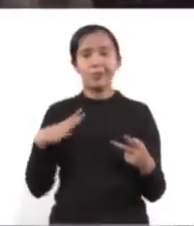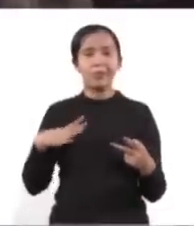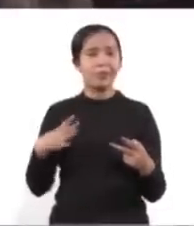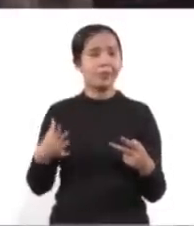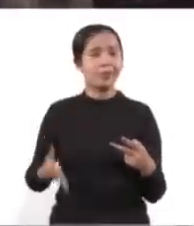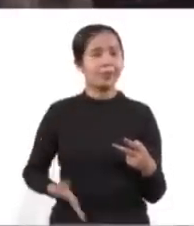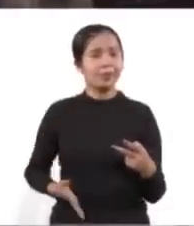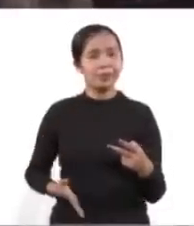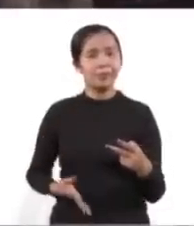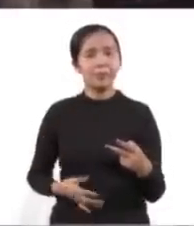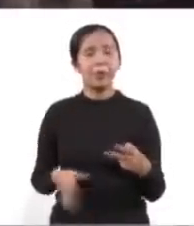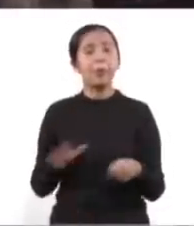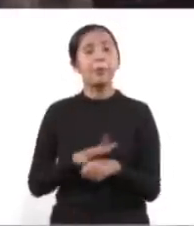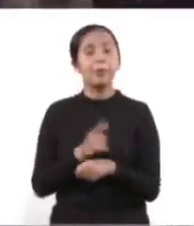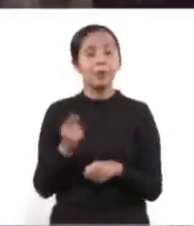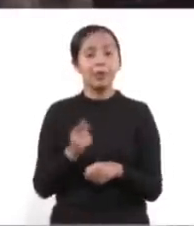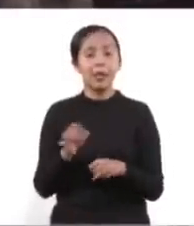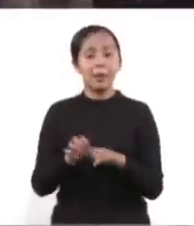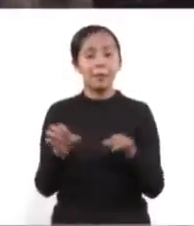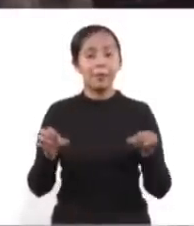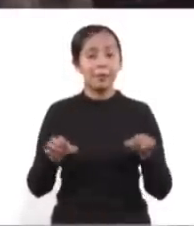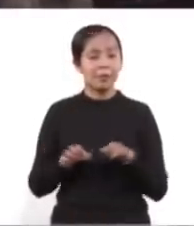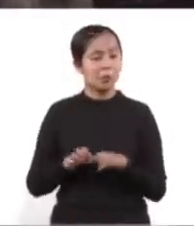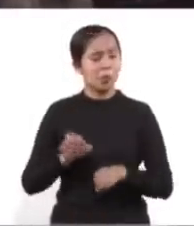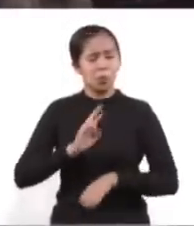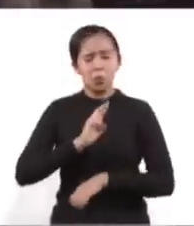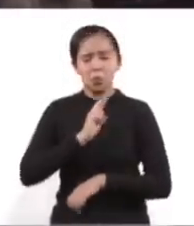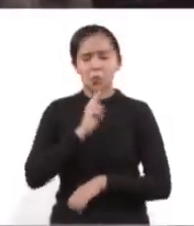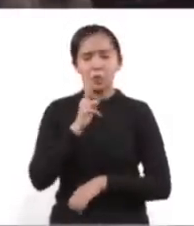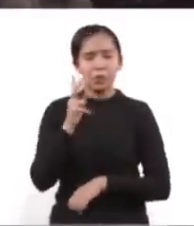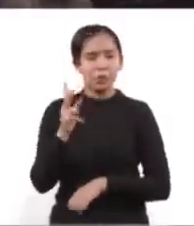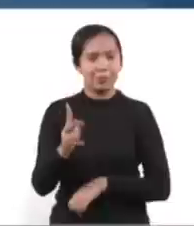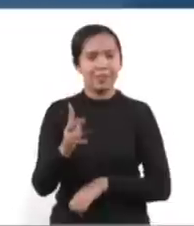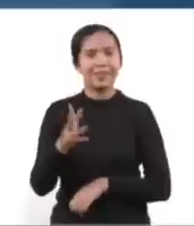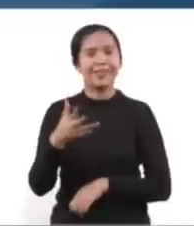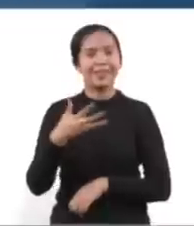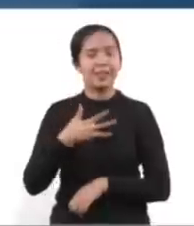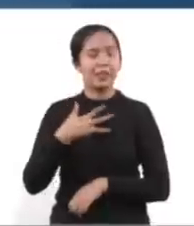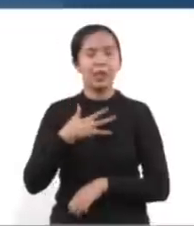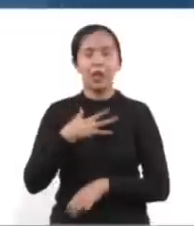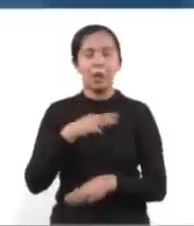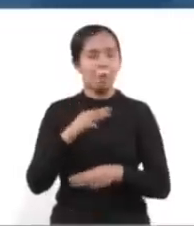Son de las mejores empresas que hay en todo el mundo.